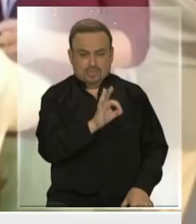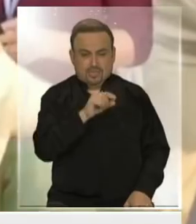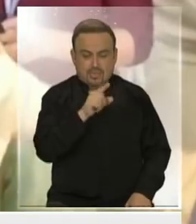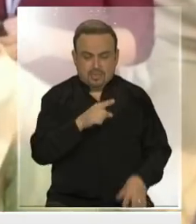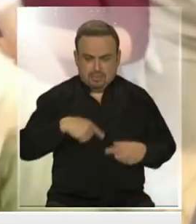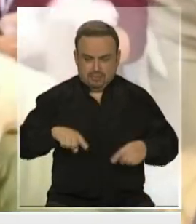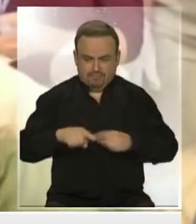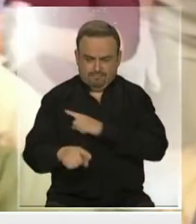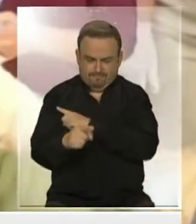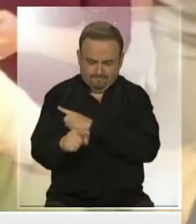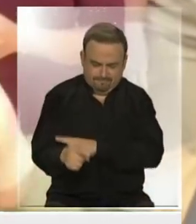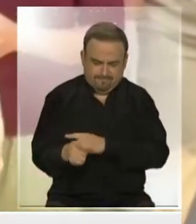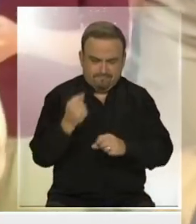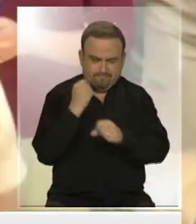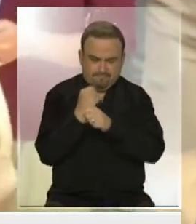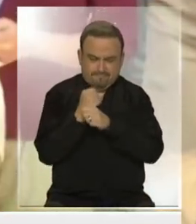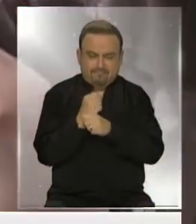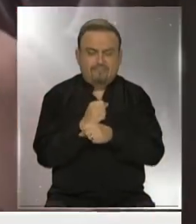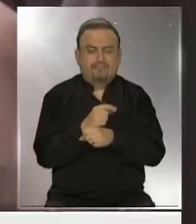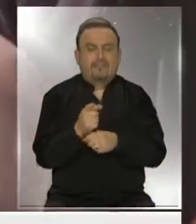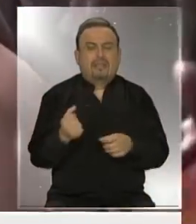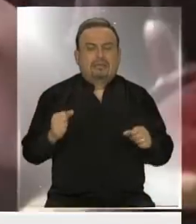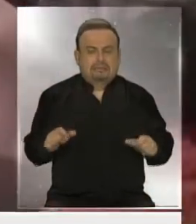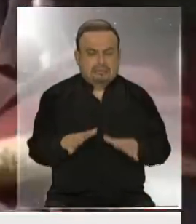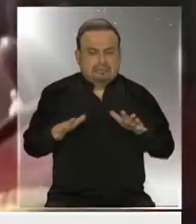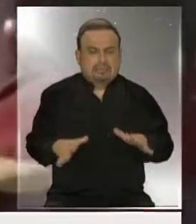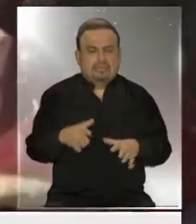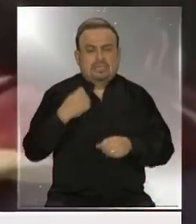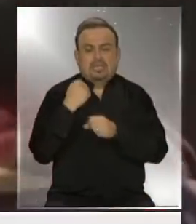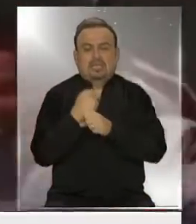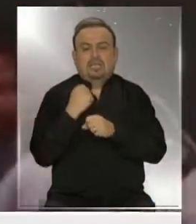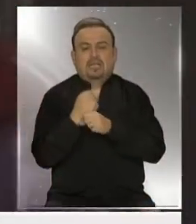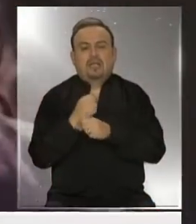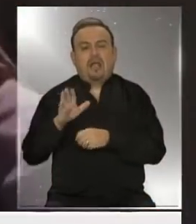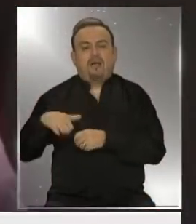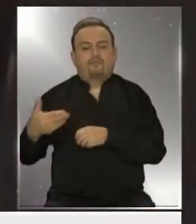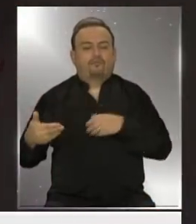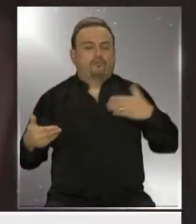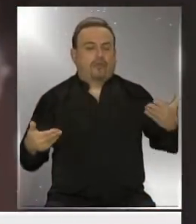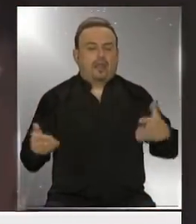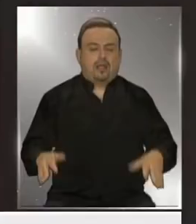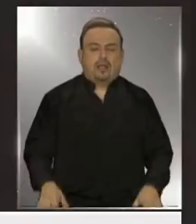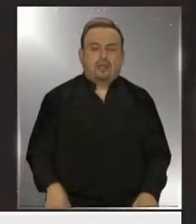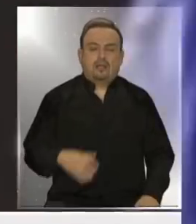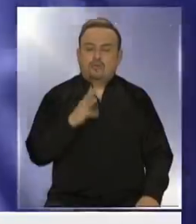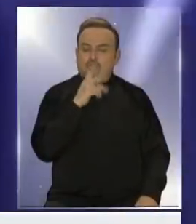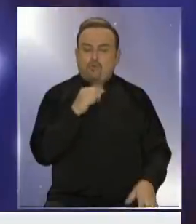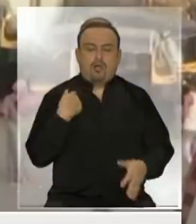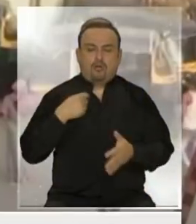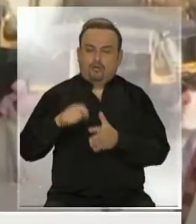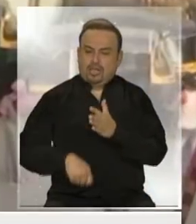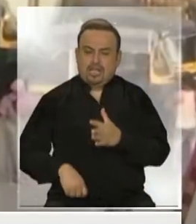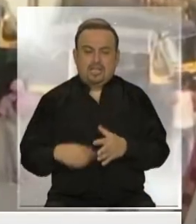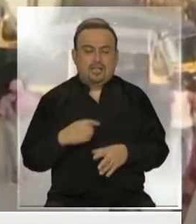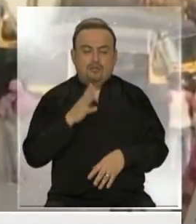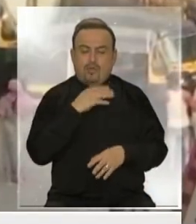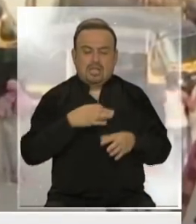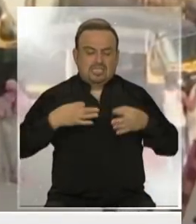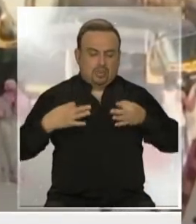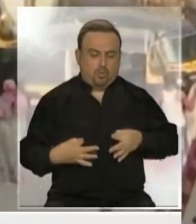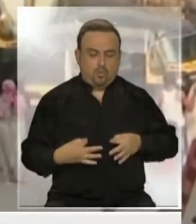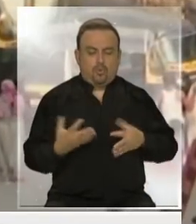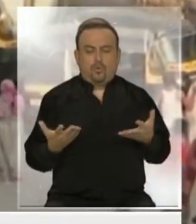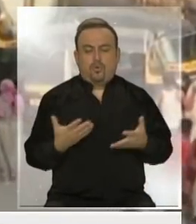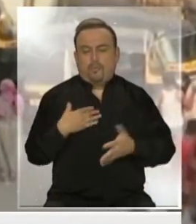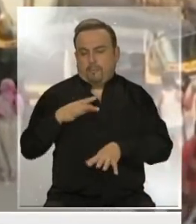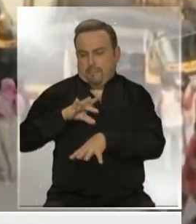fuerza laboral en ese país trabaja en el sector informal qué quiere decir esto que no tienen contratos no tienen seguros médicos ni